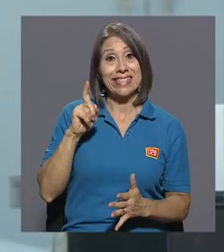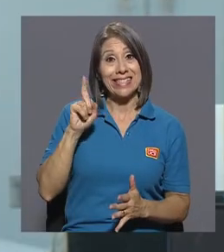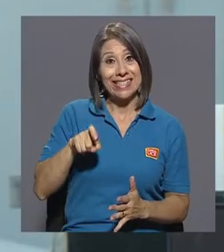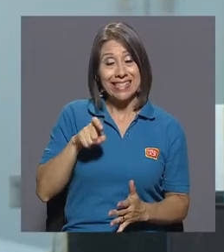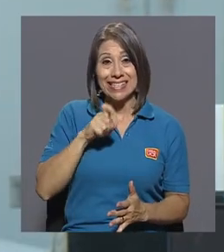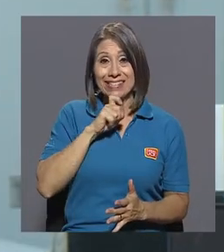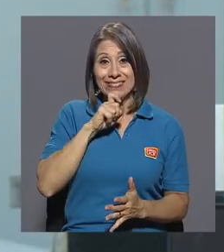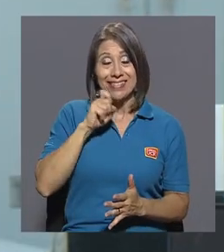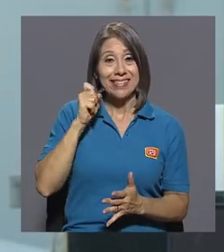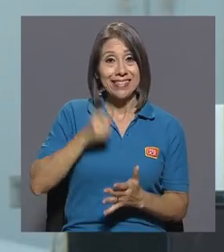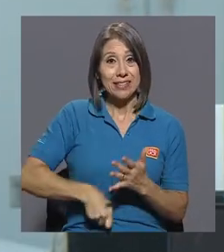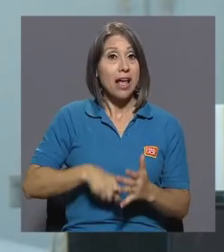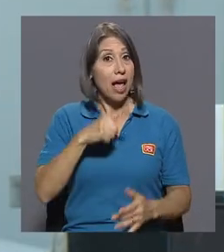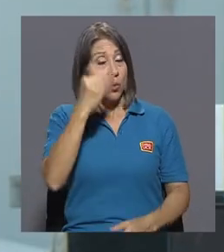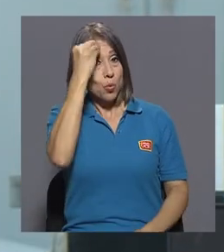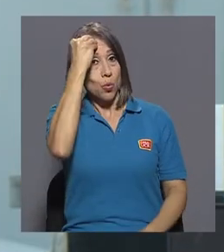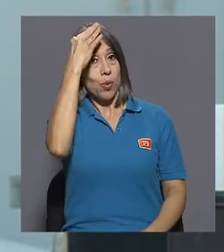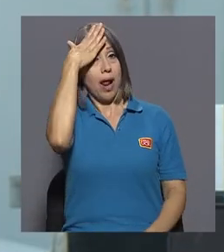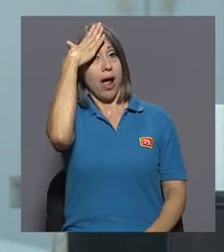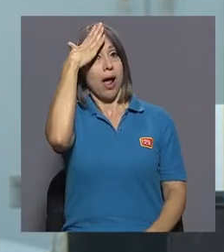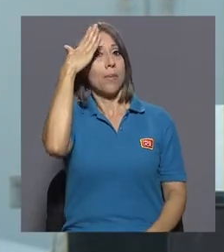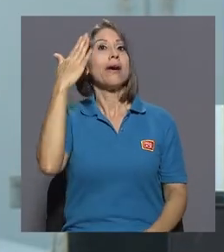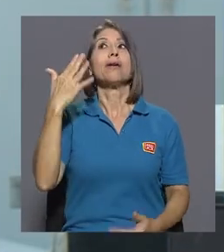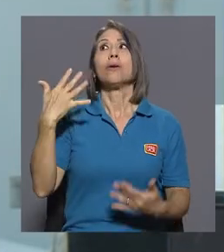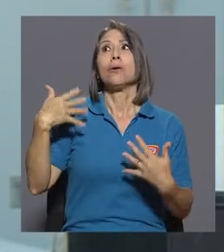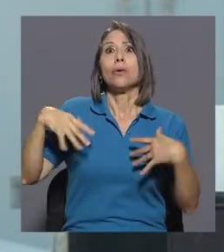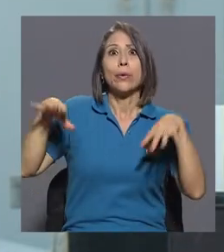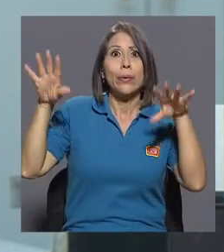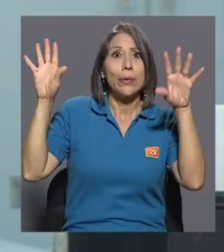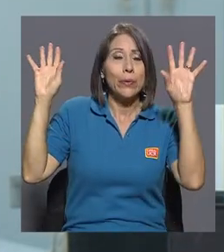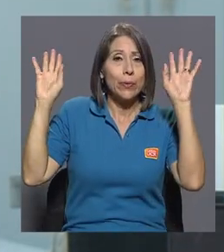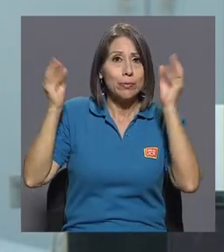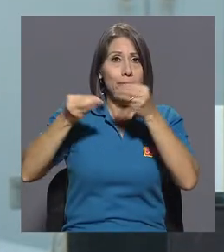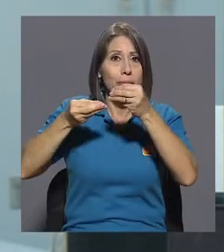hecho. Traumas sobran. Yo creo que